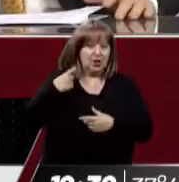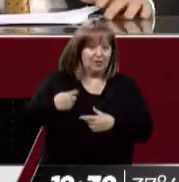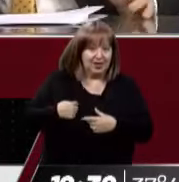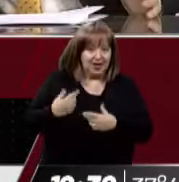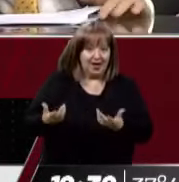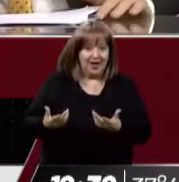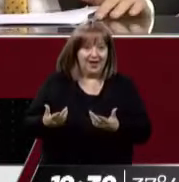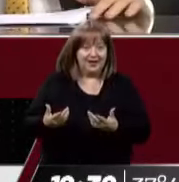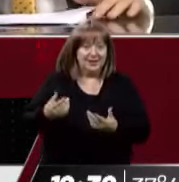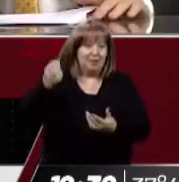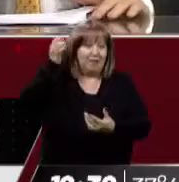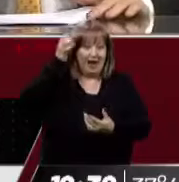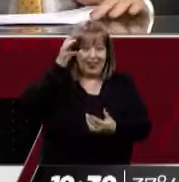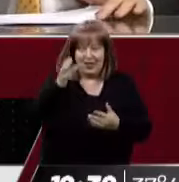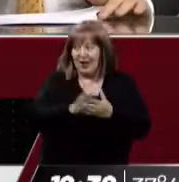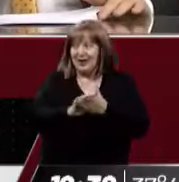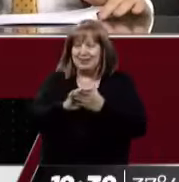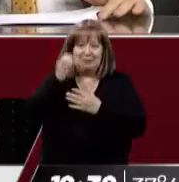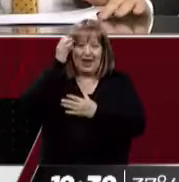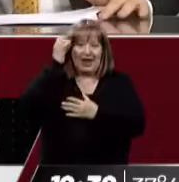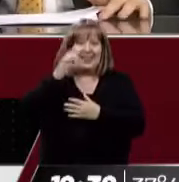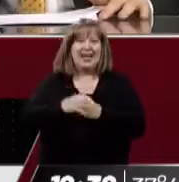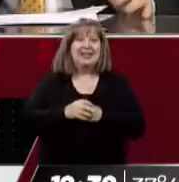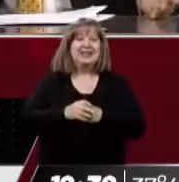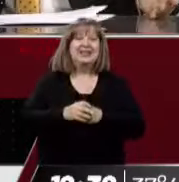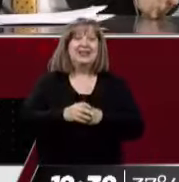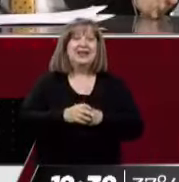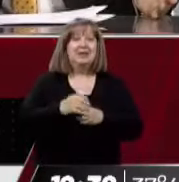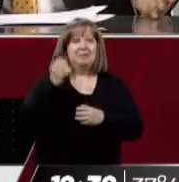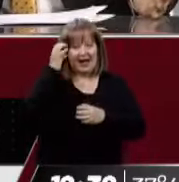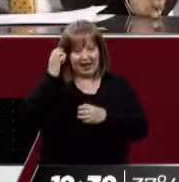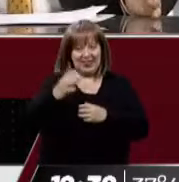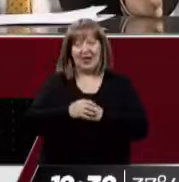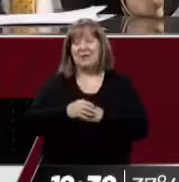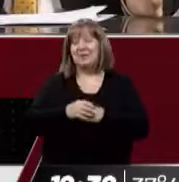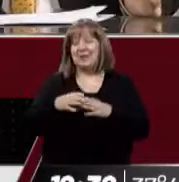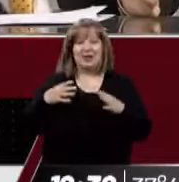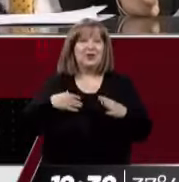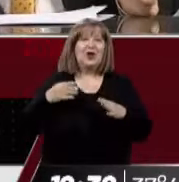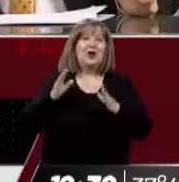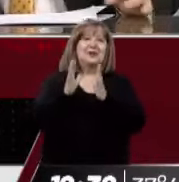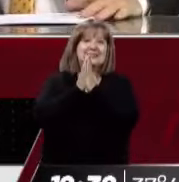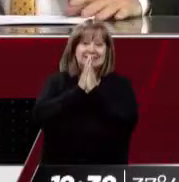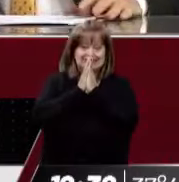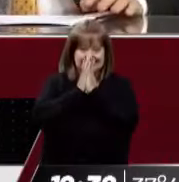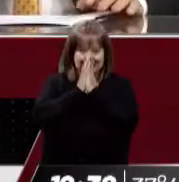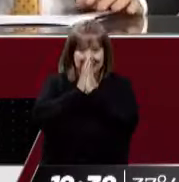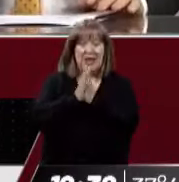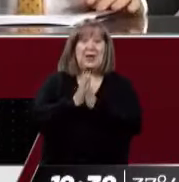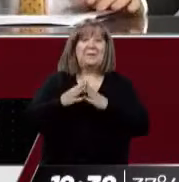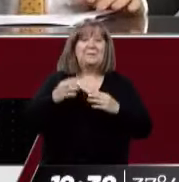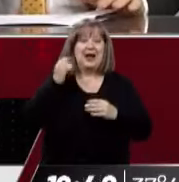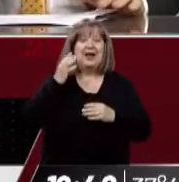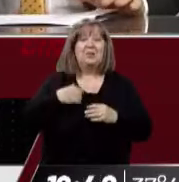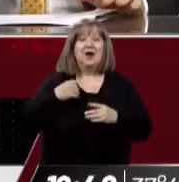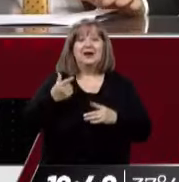De repente sentí dos ojos acá y yo así, toca. Aparte, Sofía no es de las personas. Se lo haces a Pablo Gerardo y te lo puedes llegar a perdonar. No, Sofía no te lo deja pasar. Incluso puedes